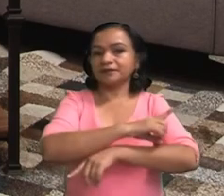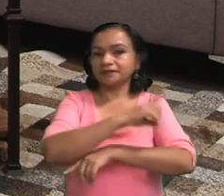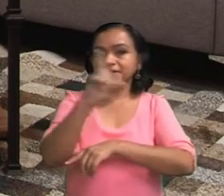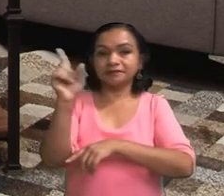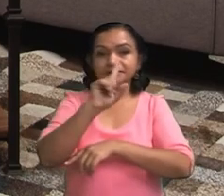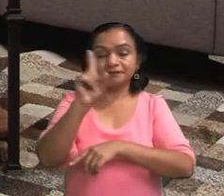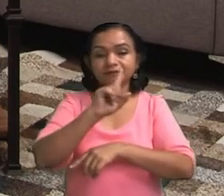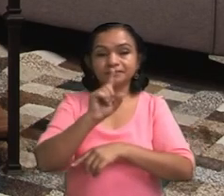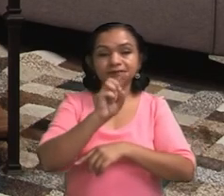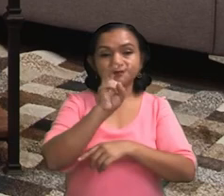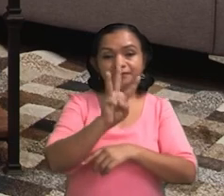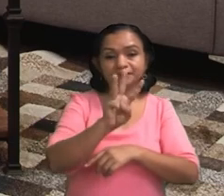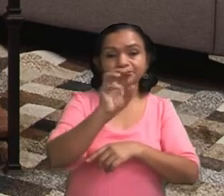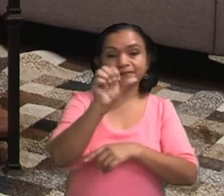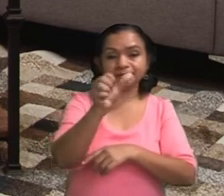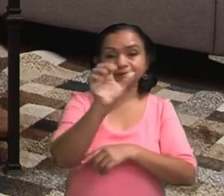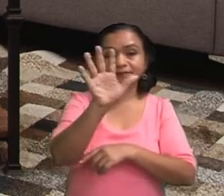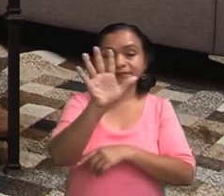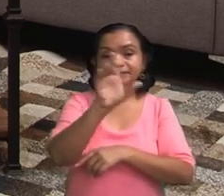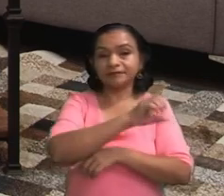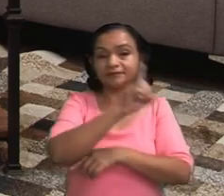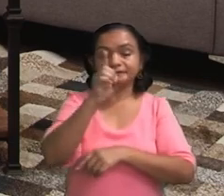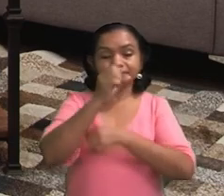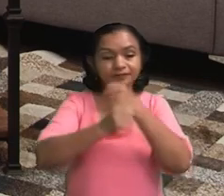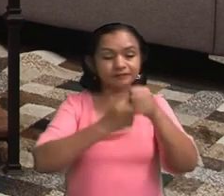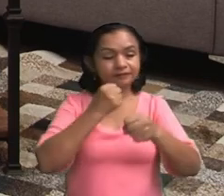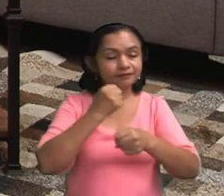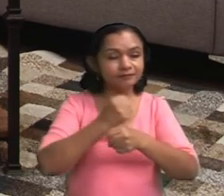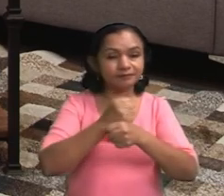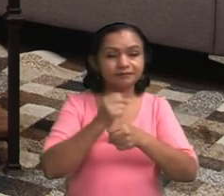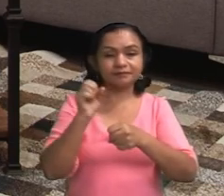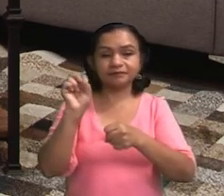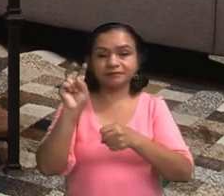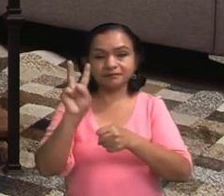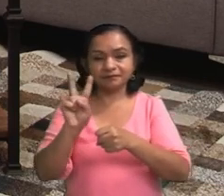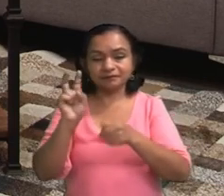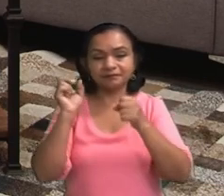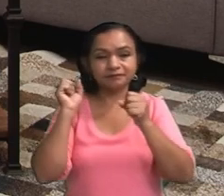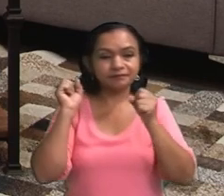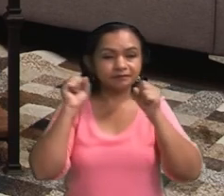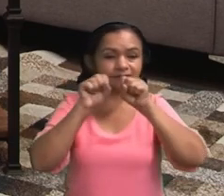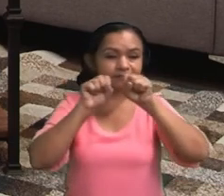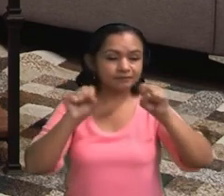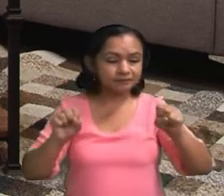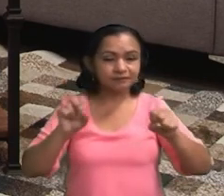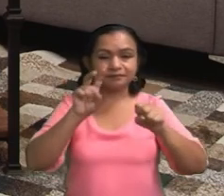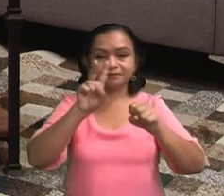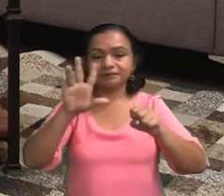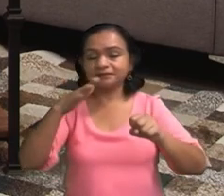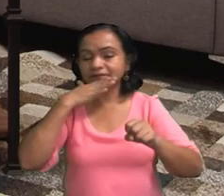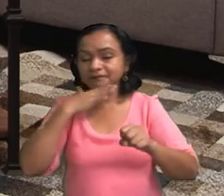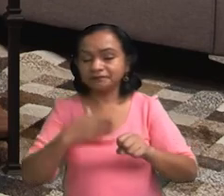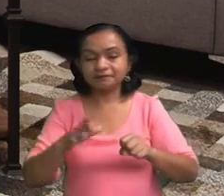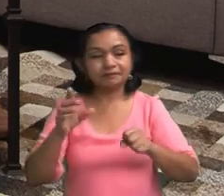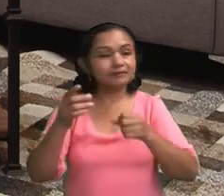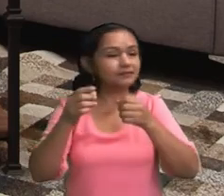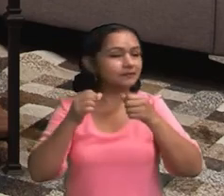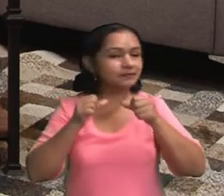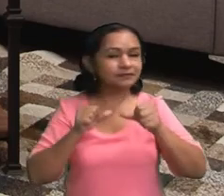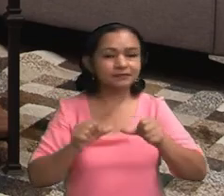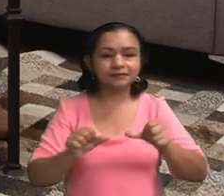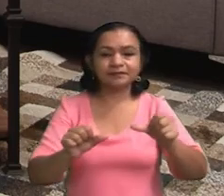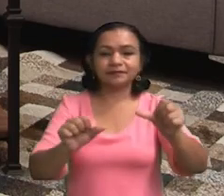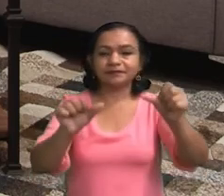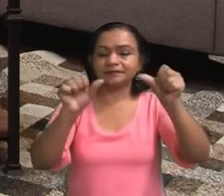se trabaja los 365 días, sea Viernes Santo, sea 25 de diciembre, sea 1 de enero, el campesino